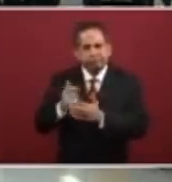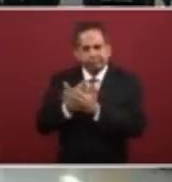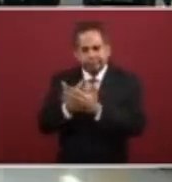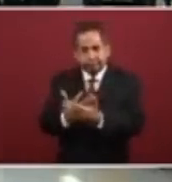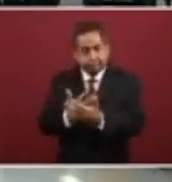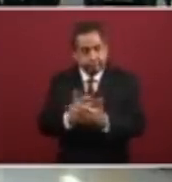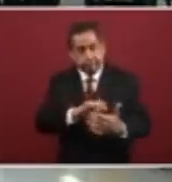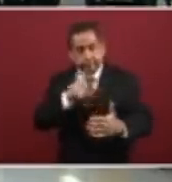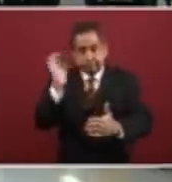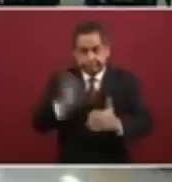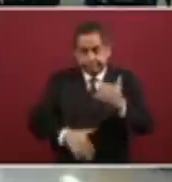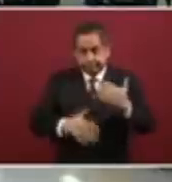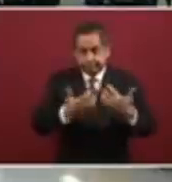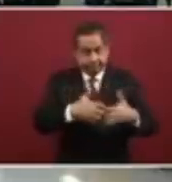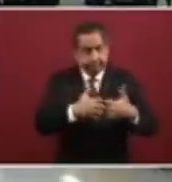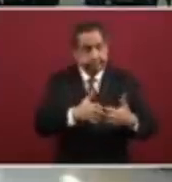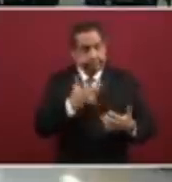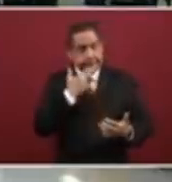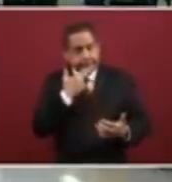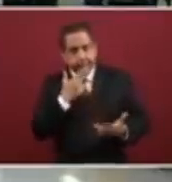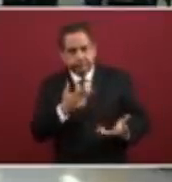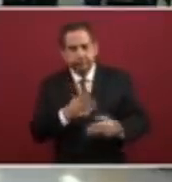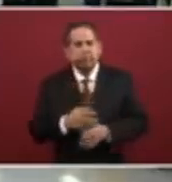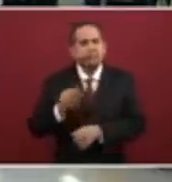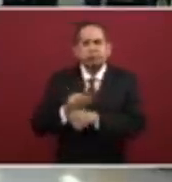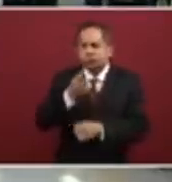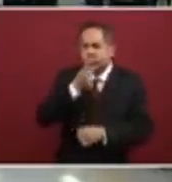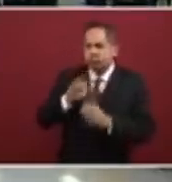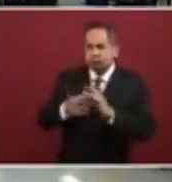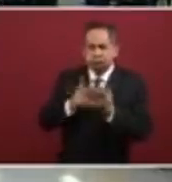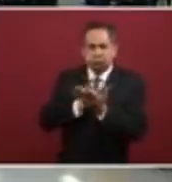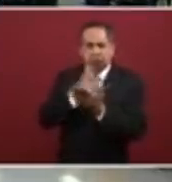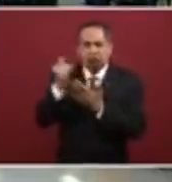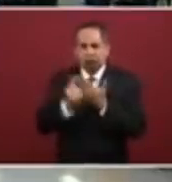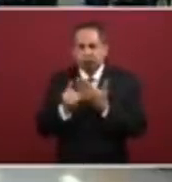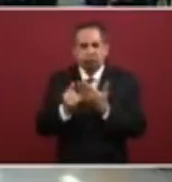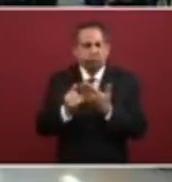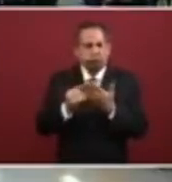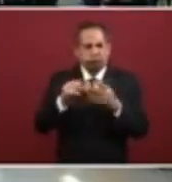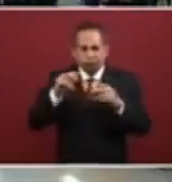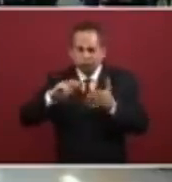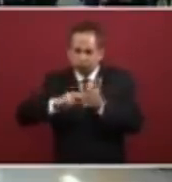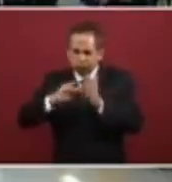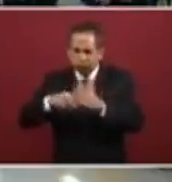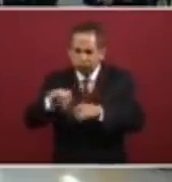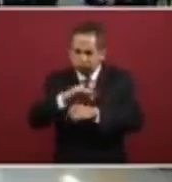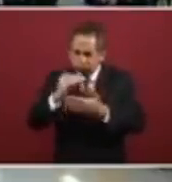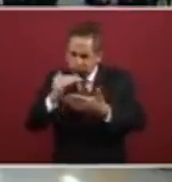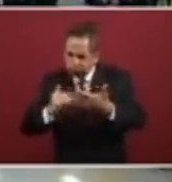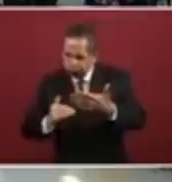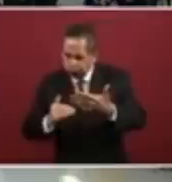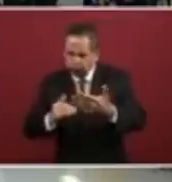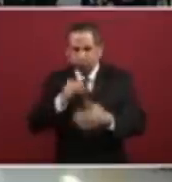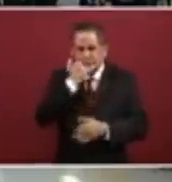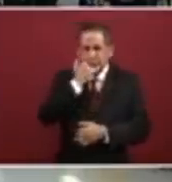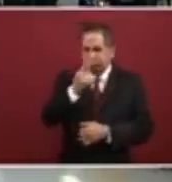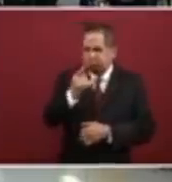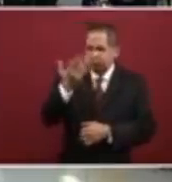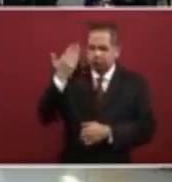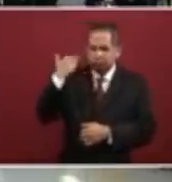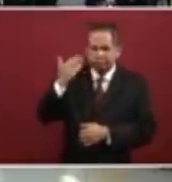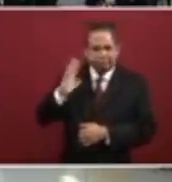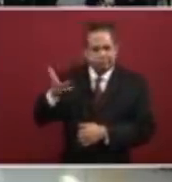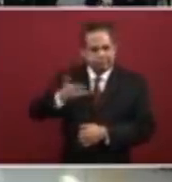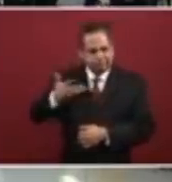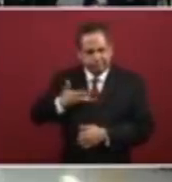tener la operativa. Ahorita nos comentaba que ya tienen el proyecto ejecutivo. ¿Ya se tenía entonces el proyecto